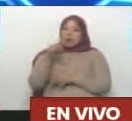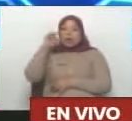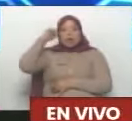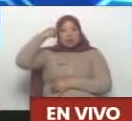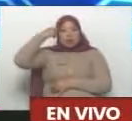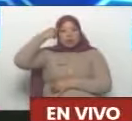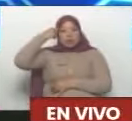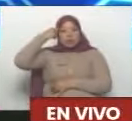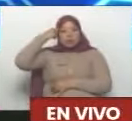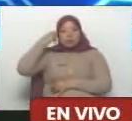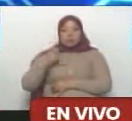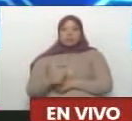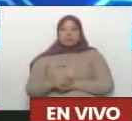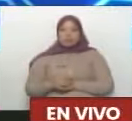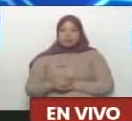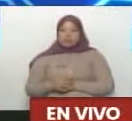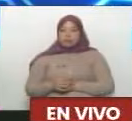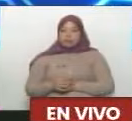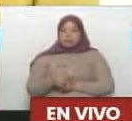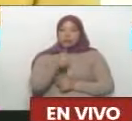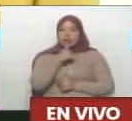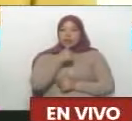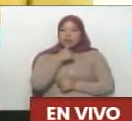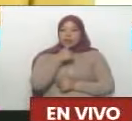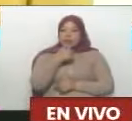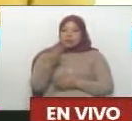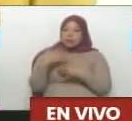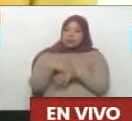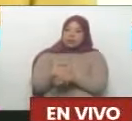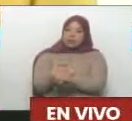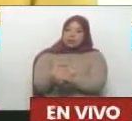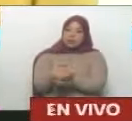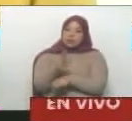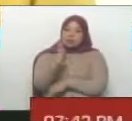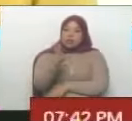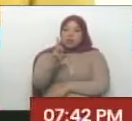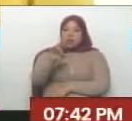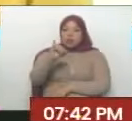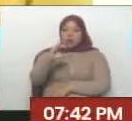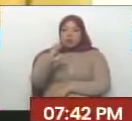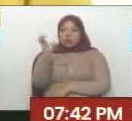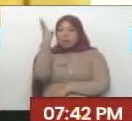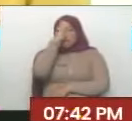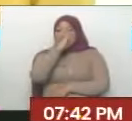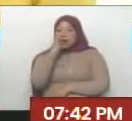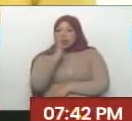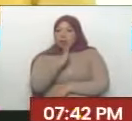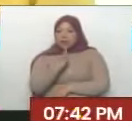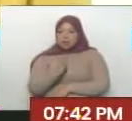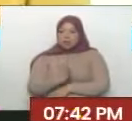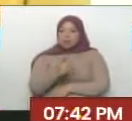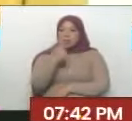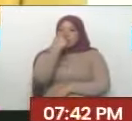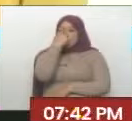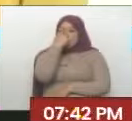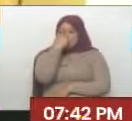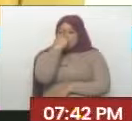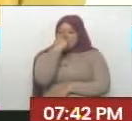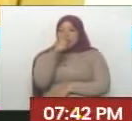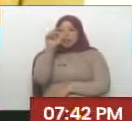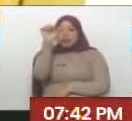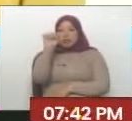recordar, presidente, quiénes son los que integran los BRICS: Brasil, Rusia, India, China, Sudáfrica.